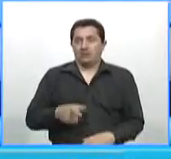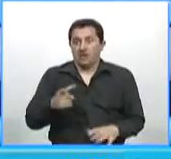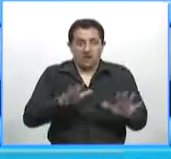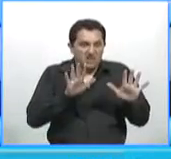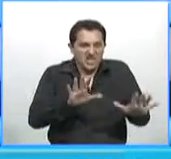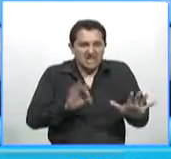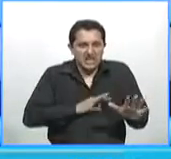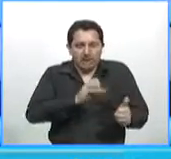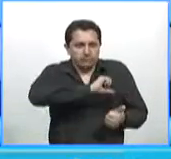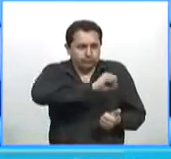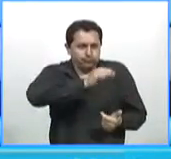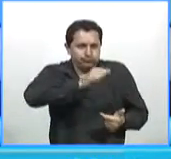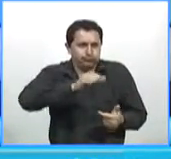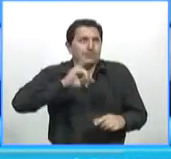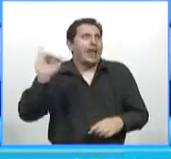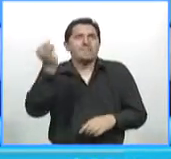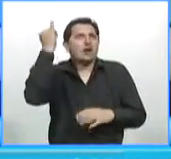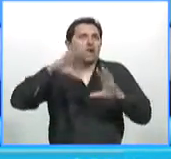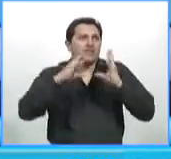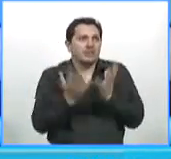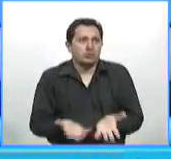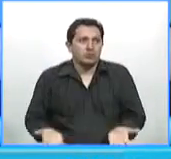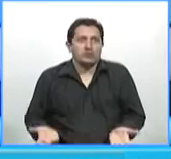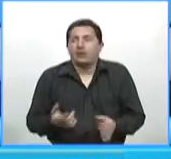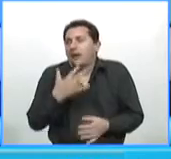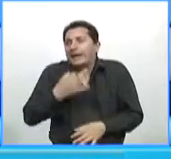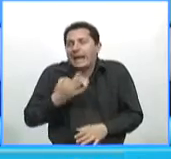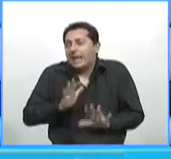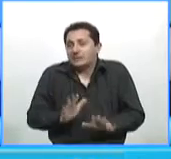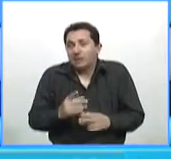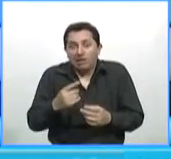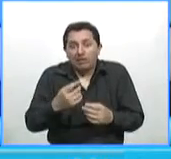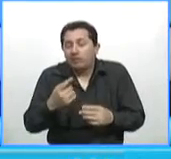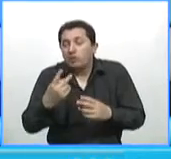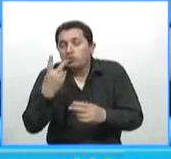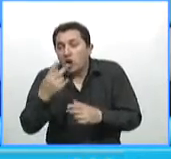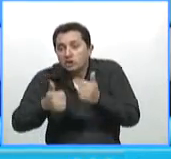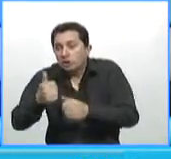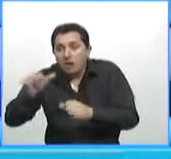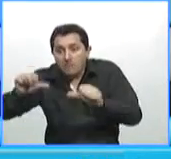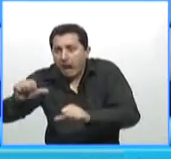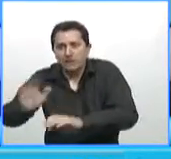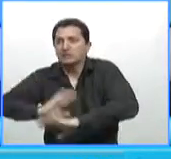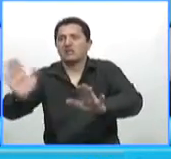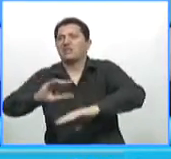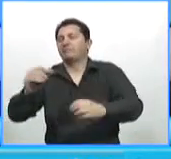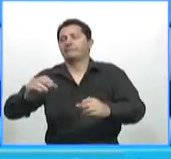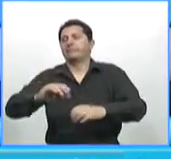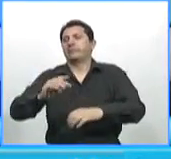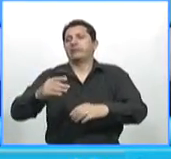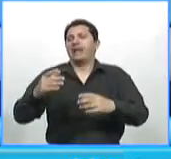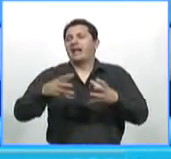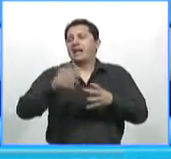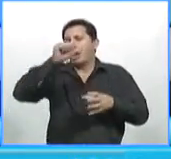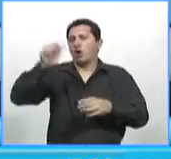10 años ganan todo, que son las mejores del mundo. Una cosa tremenda. Pero bueno, la realidad es que que me pone muy contenta que el resultado se nos dio,